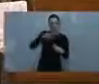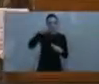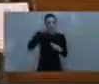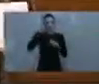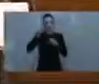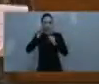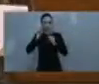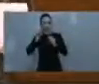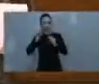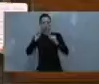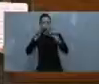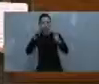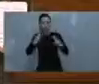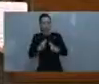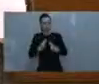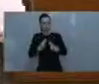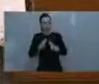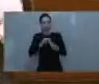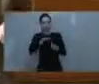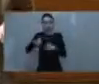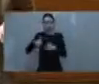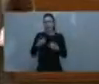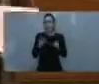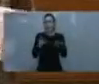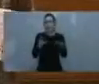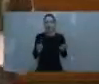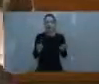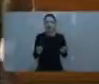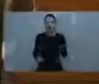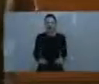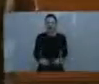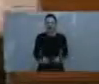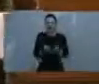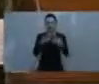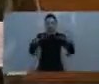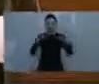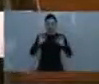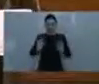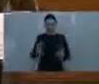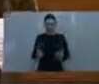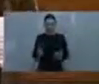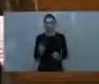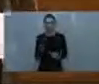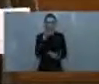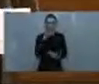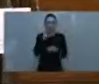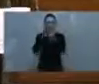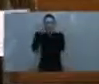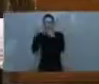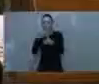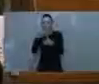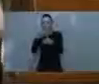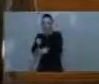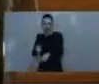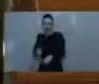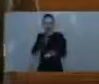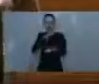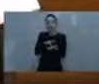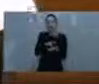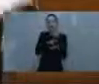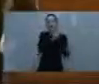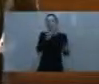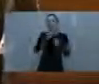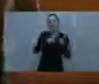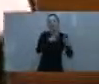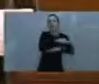será improductivo. Esa frase tan cursi solo la pudo pronunciar usted, y la pronunció en el debate de investidura cuando usted